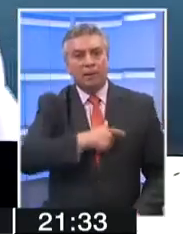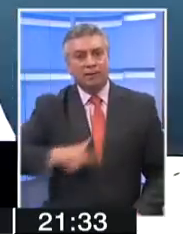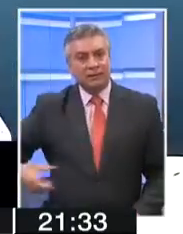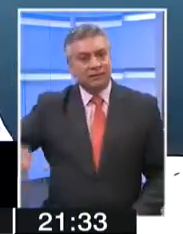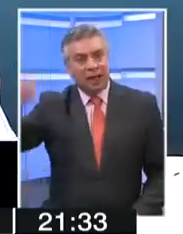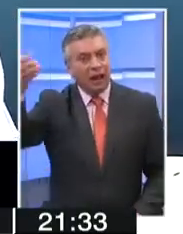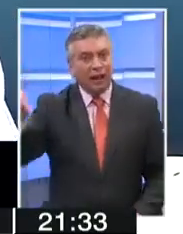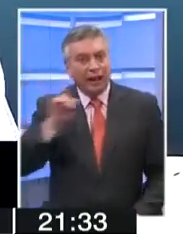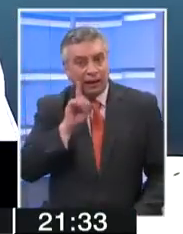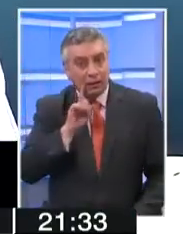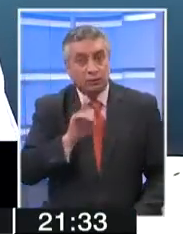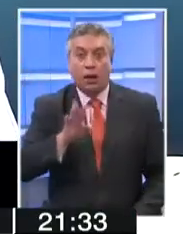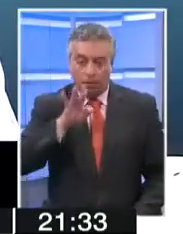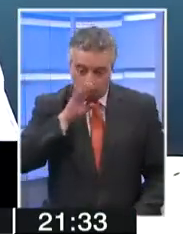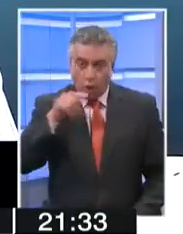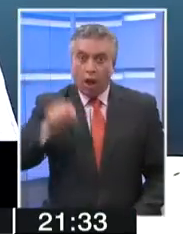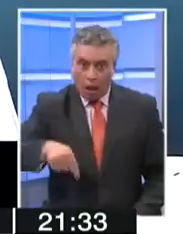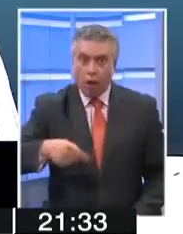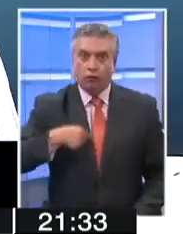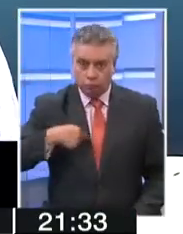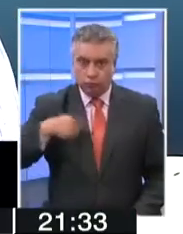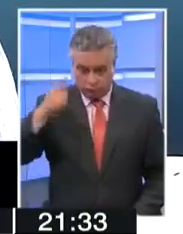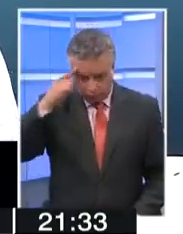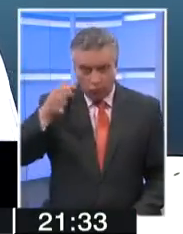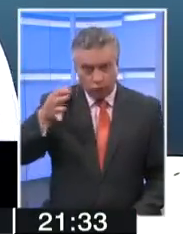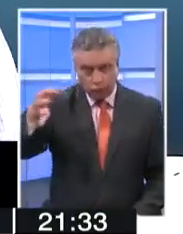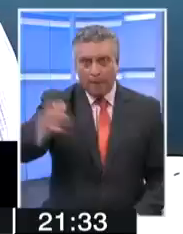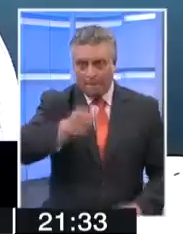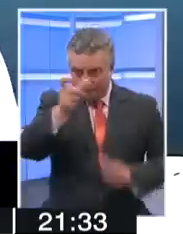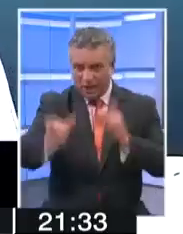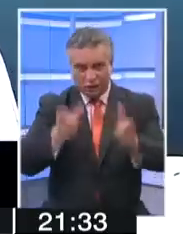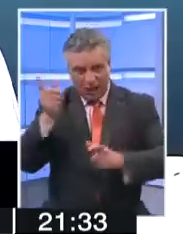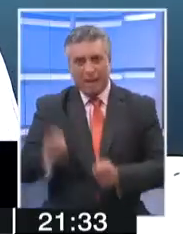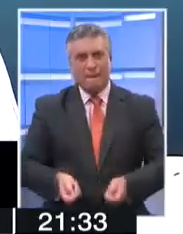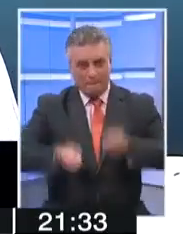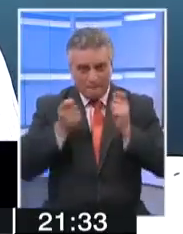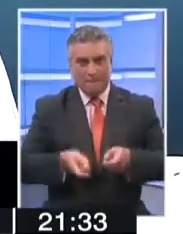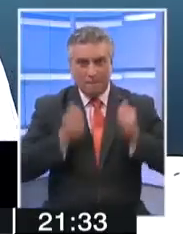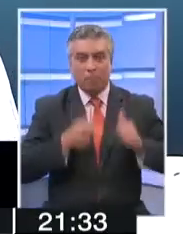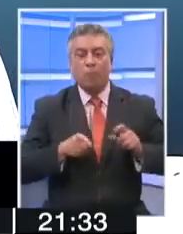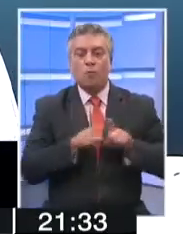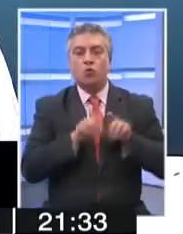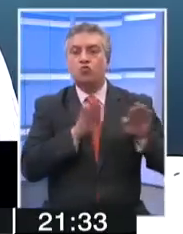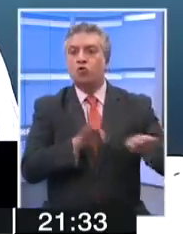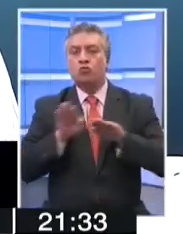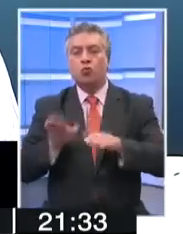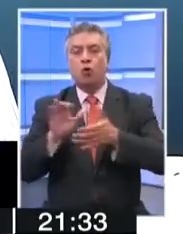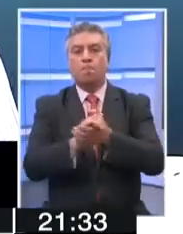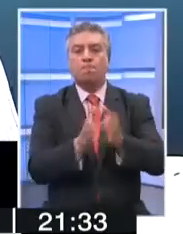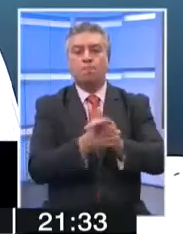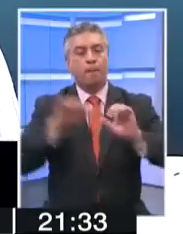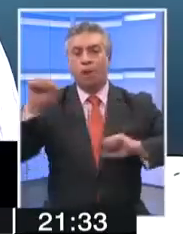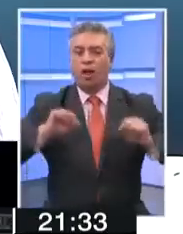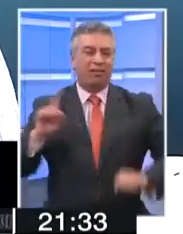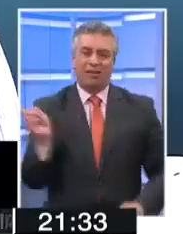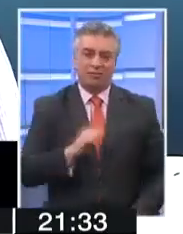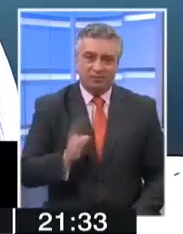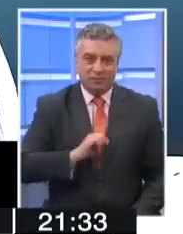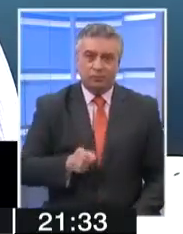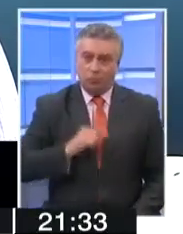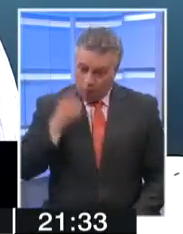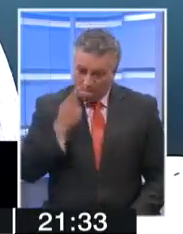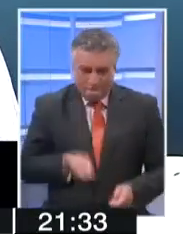Por eso es el minuto que nosotros podamos elegir en el futuro personas con capacidad, no por coteos políticos, porque si no vamos a poder a seguir poniendo este país en